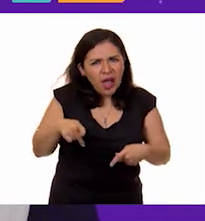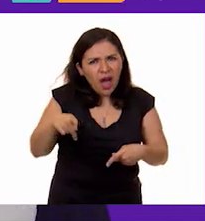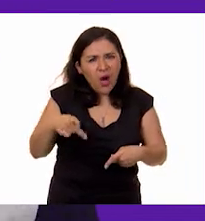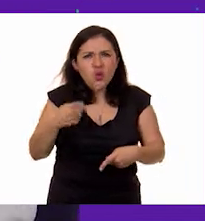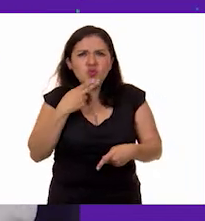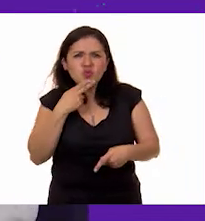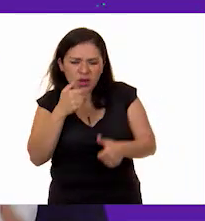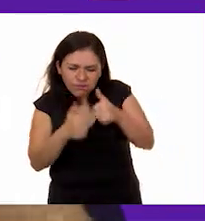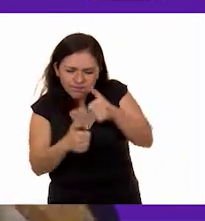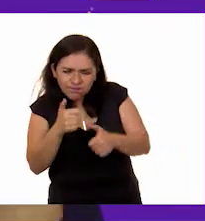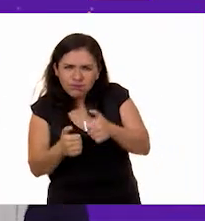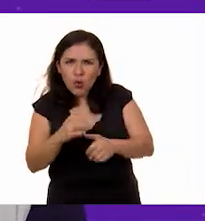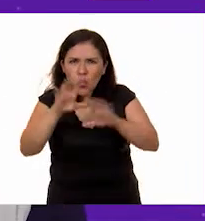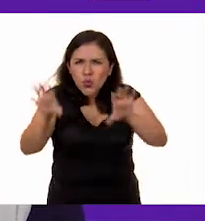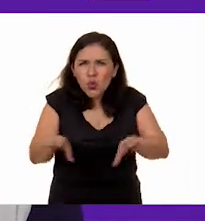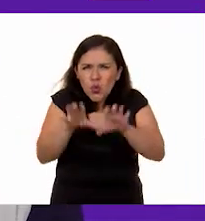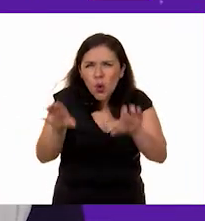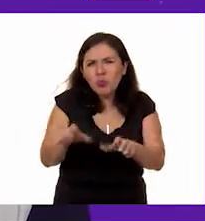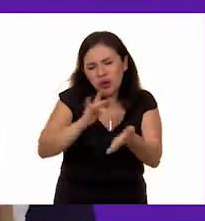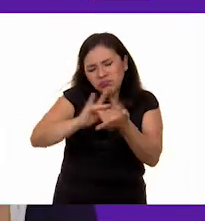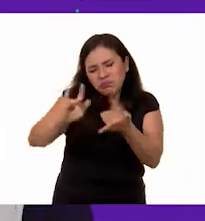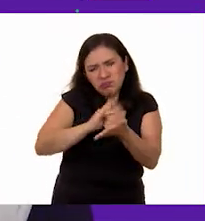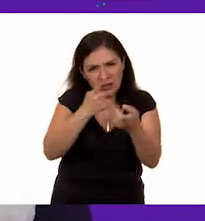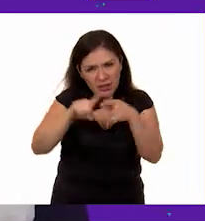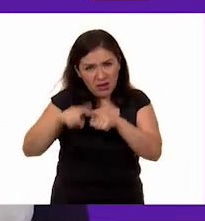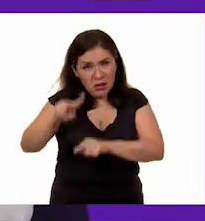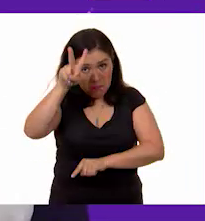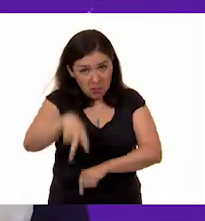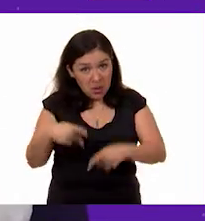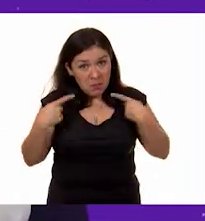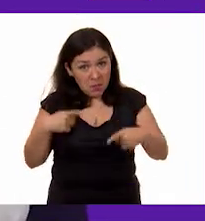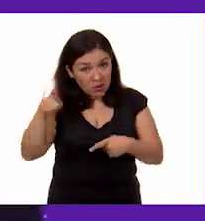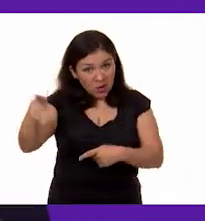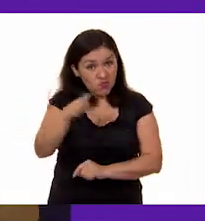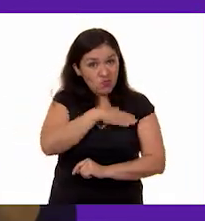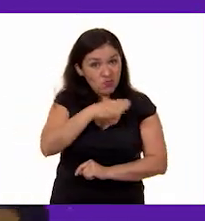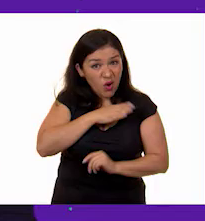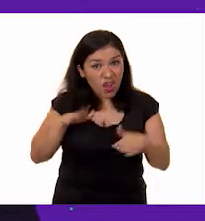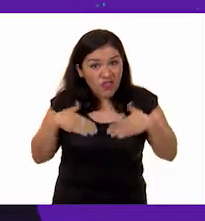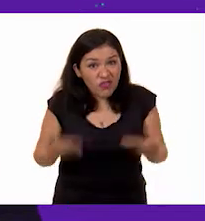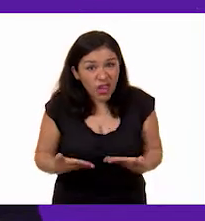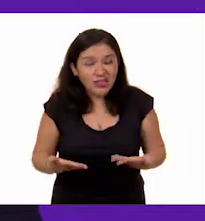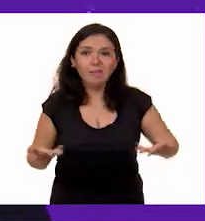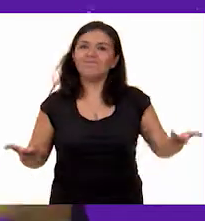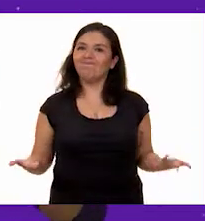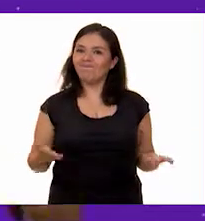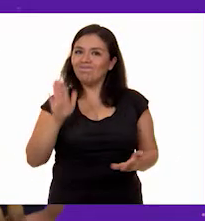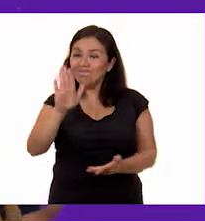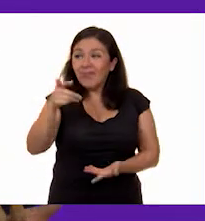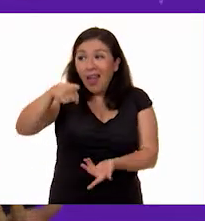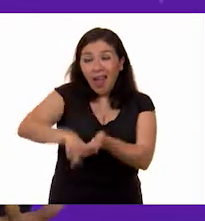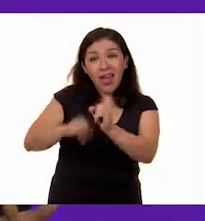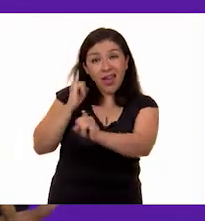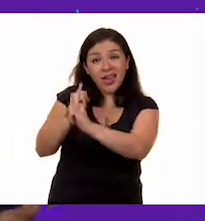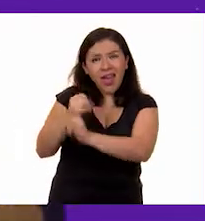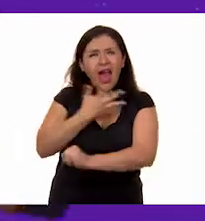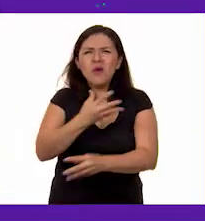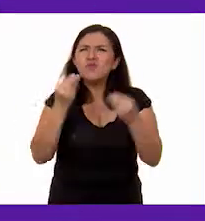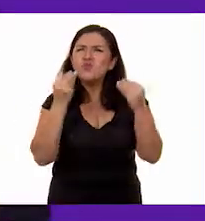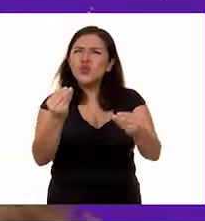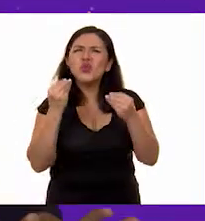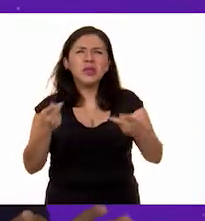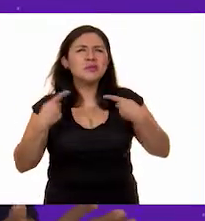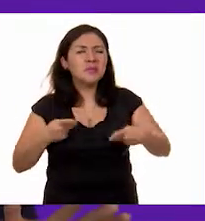computadora, tableta o teléfono celular es una persona de confianza? Pues déjame decirte que en el ciberespacio existen personas